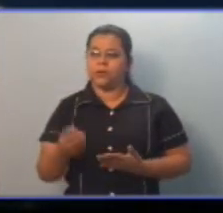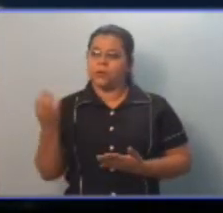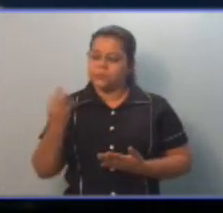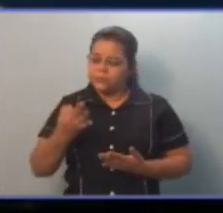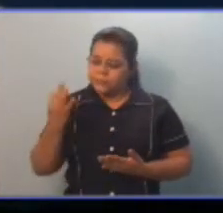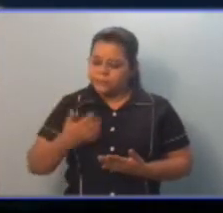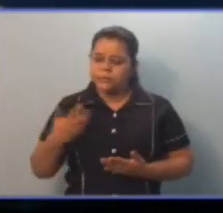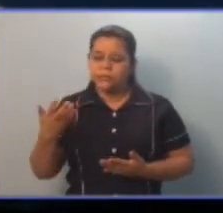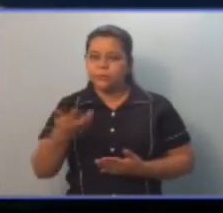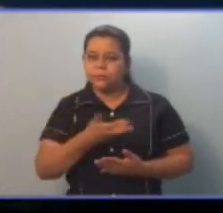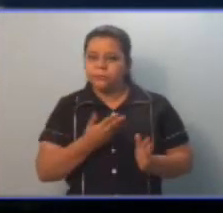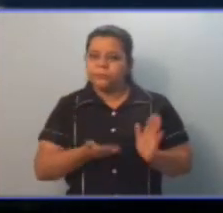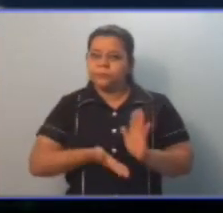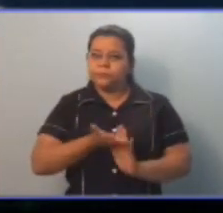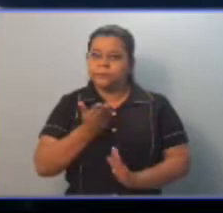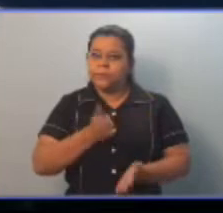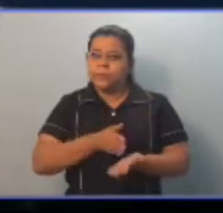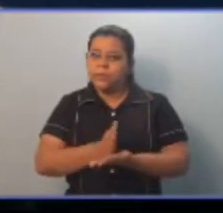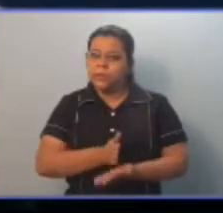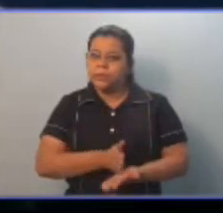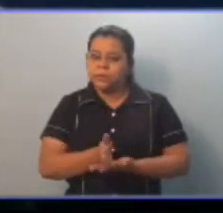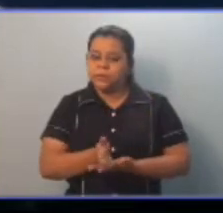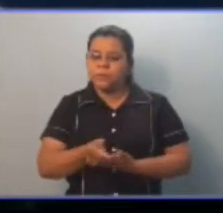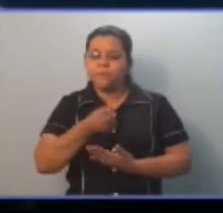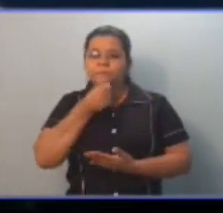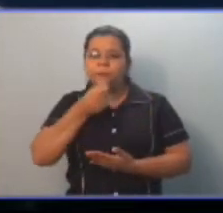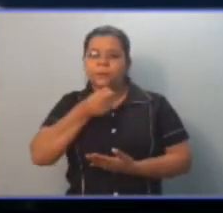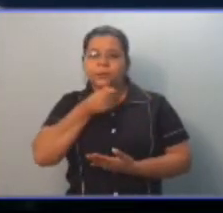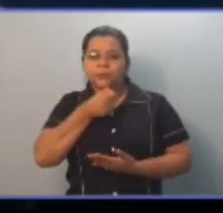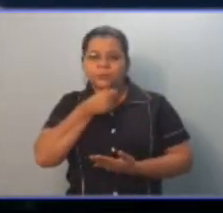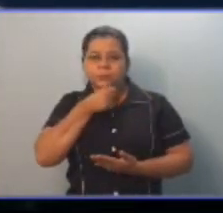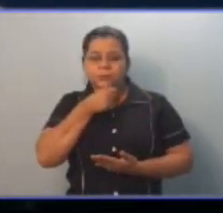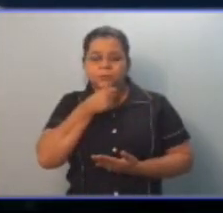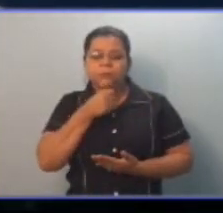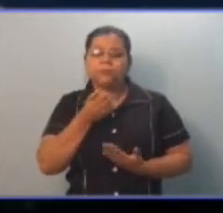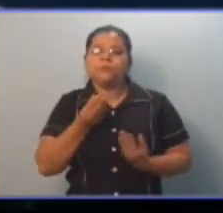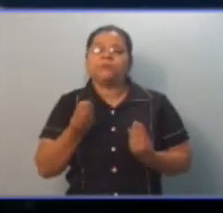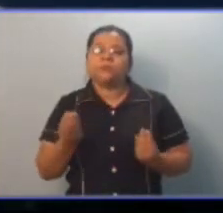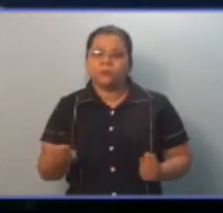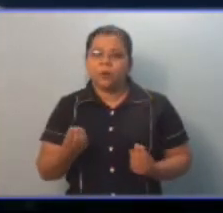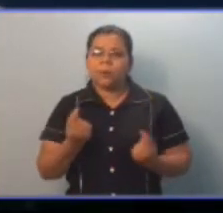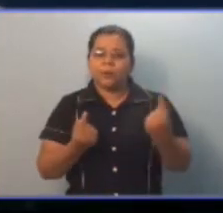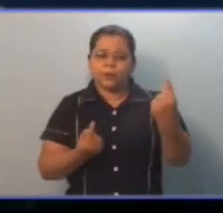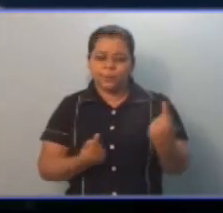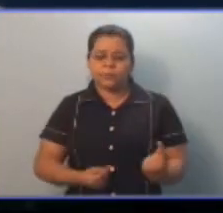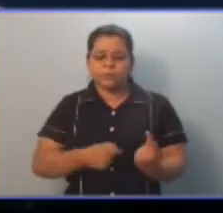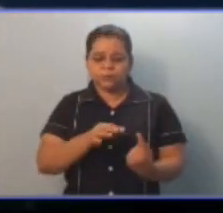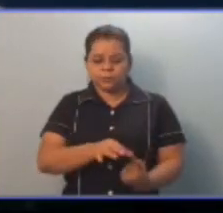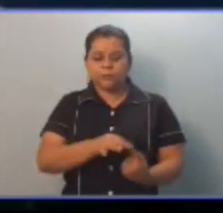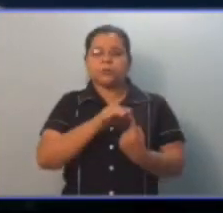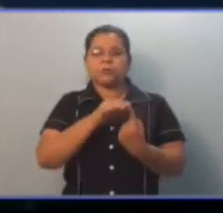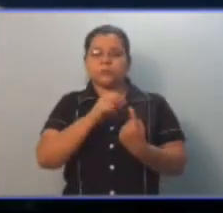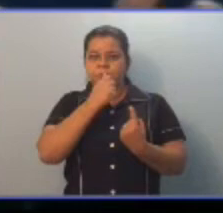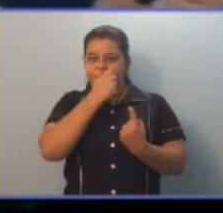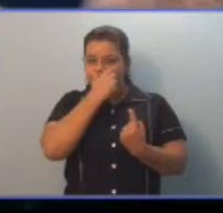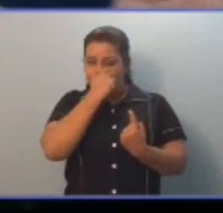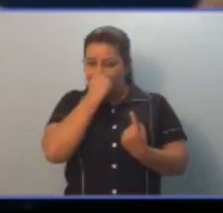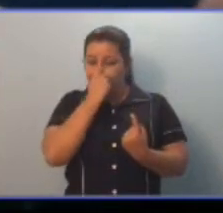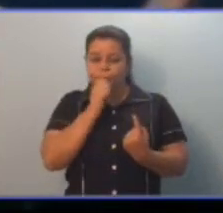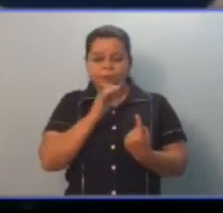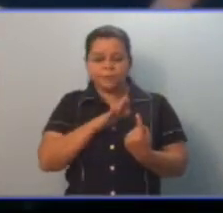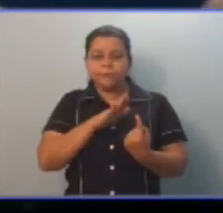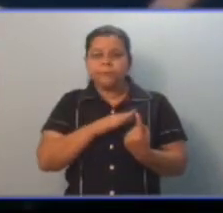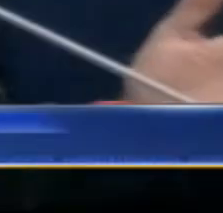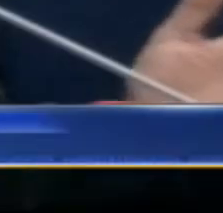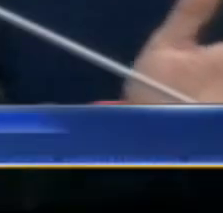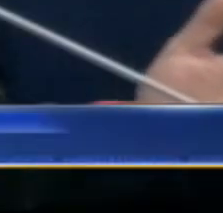necesitamos entonces tener más acceso a la información de cómo son los candidatos, las candidatas con sus próximos,